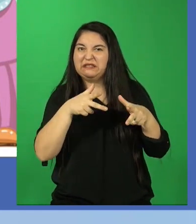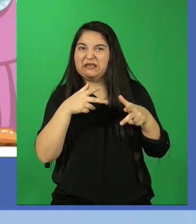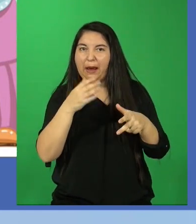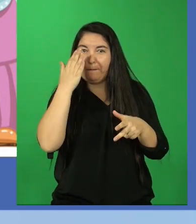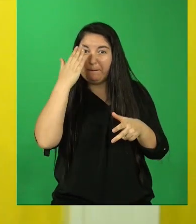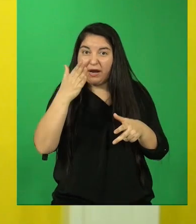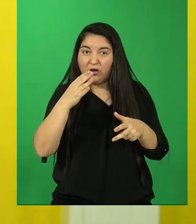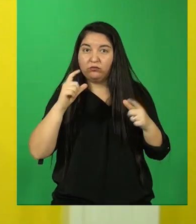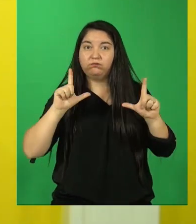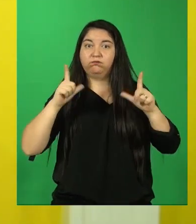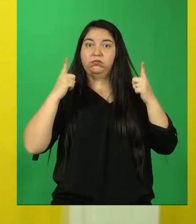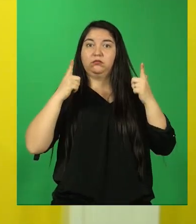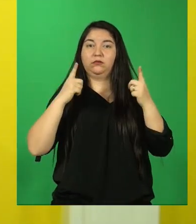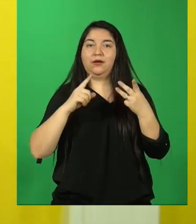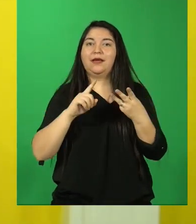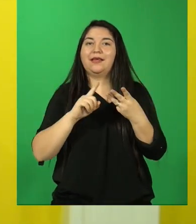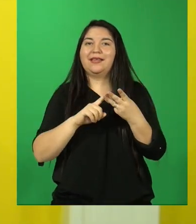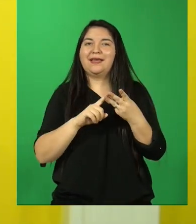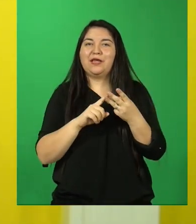el personaje